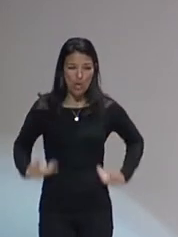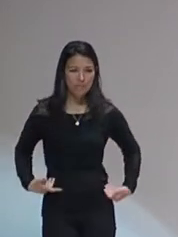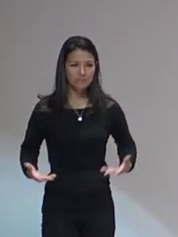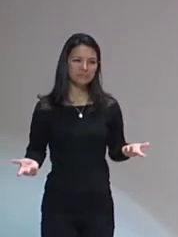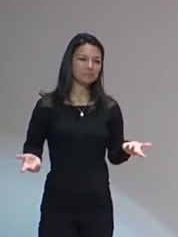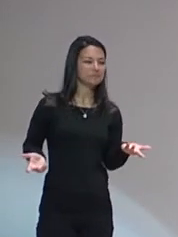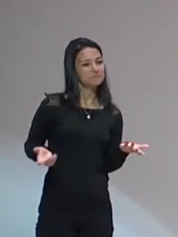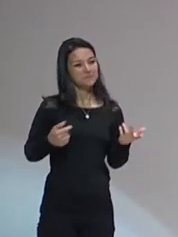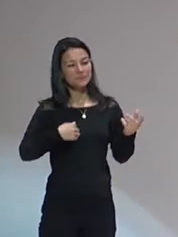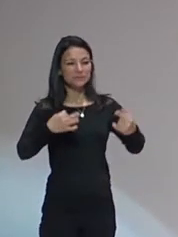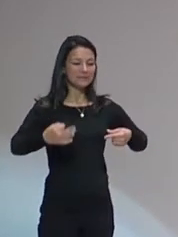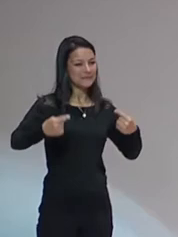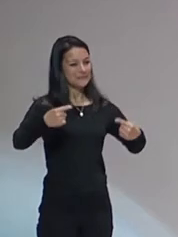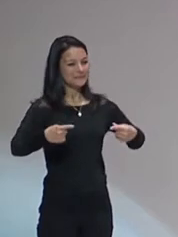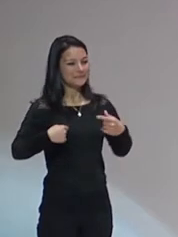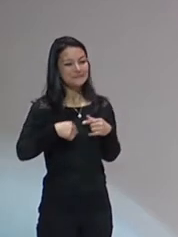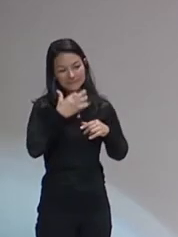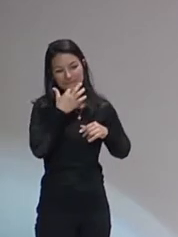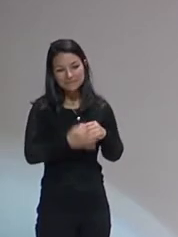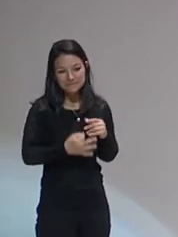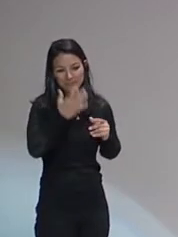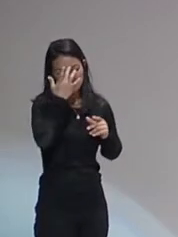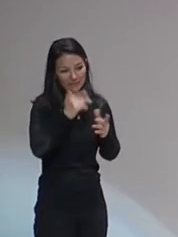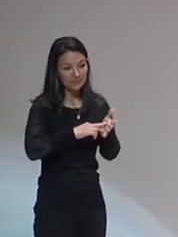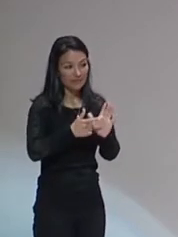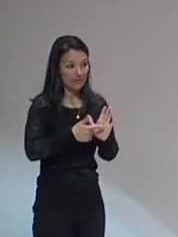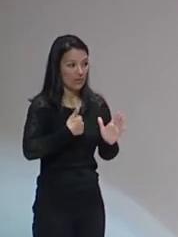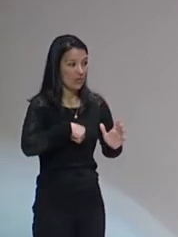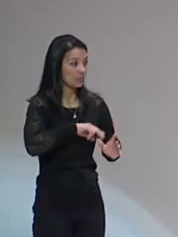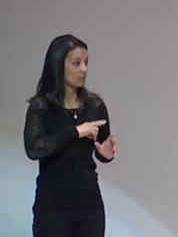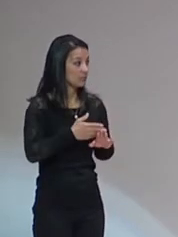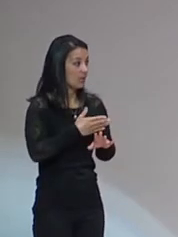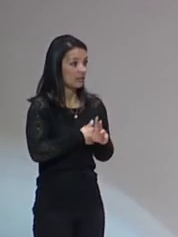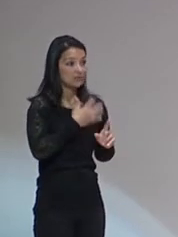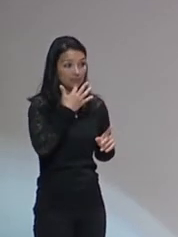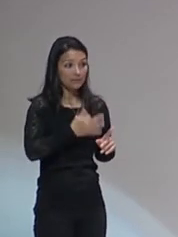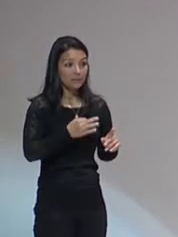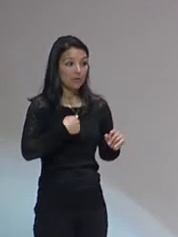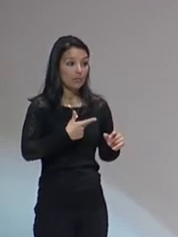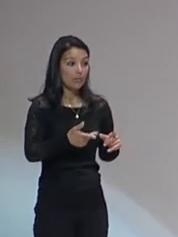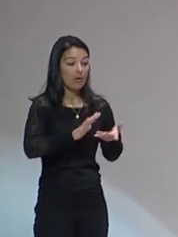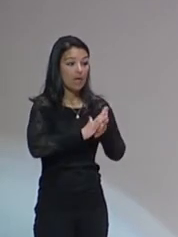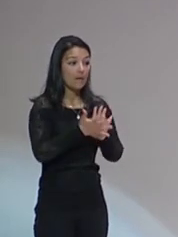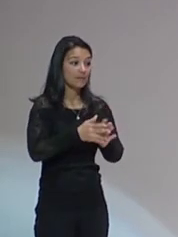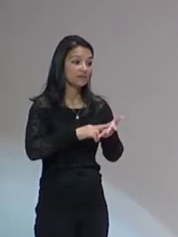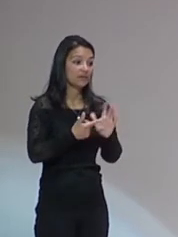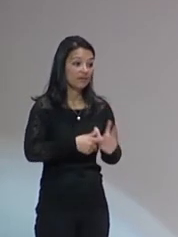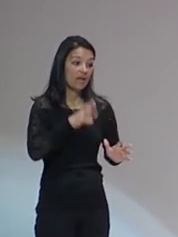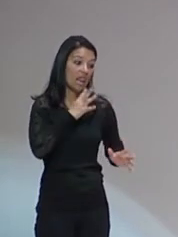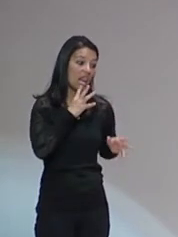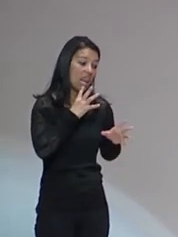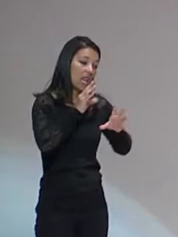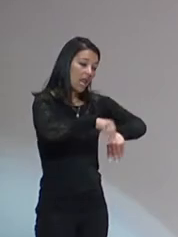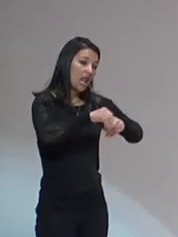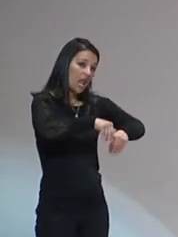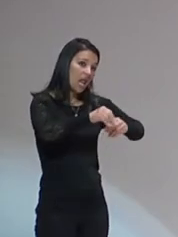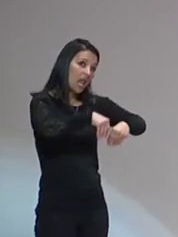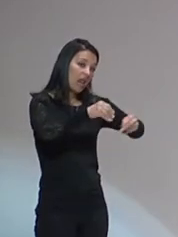que corremos un riesgo monumental si catedrizamos la paz, si la convertimos en puros